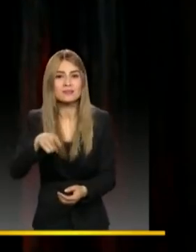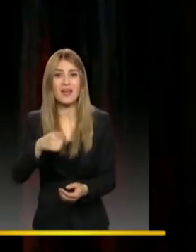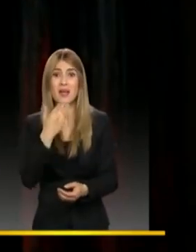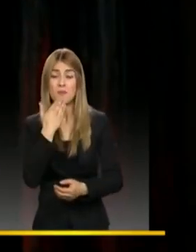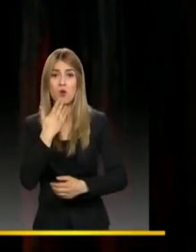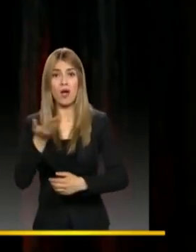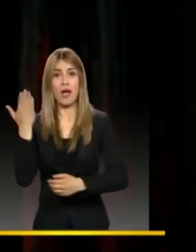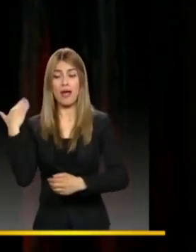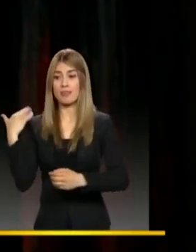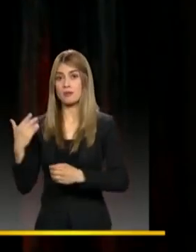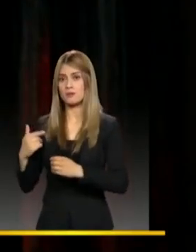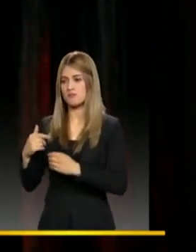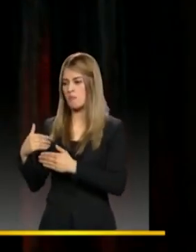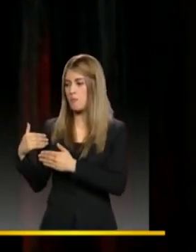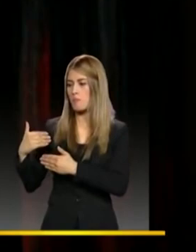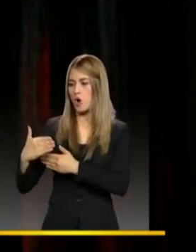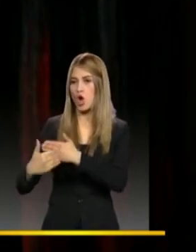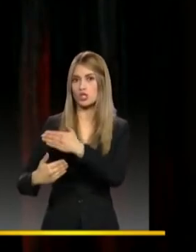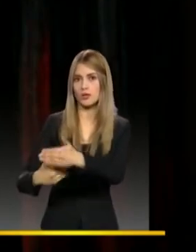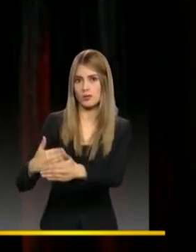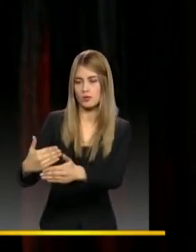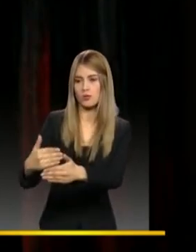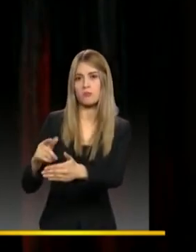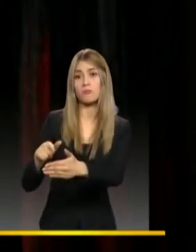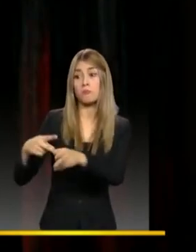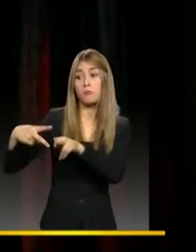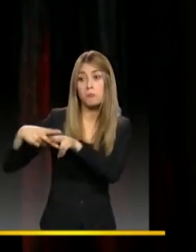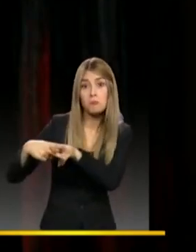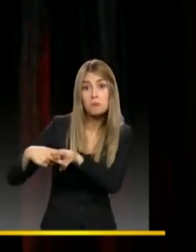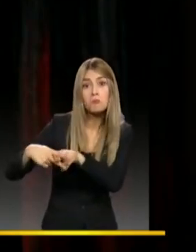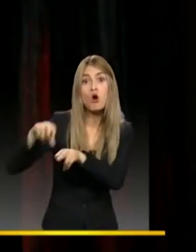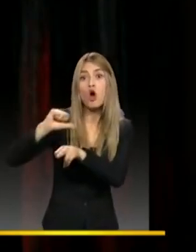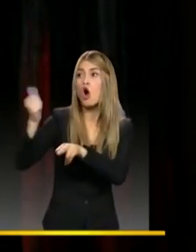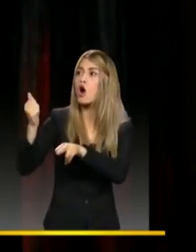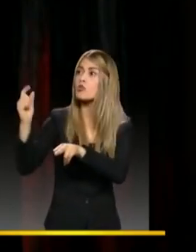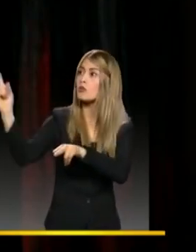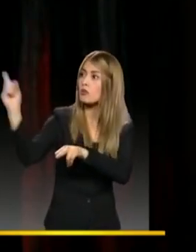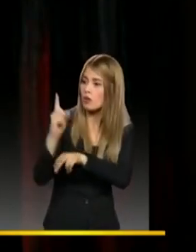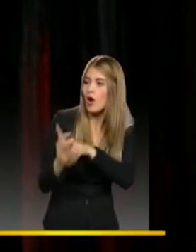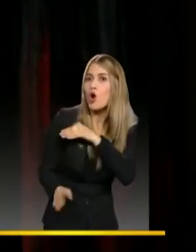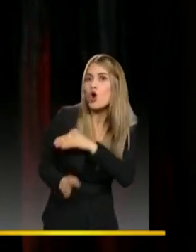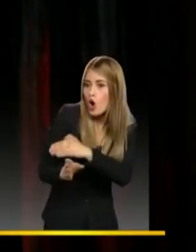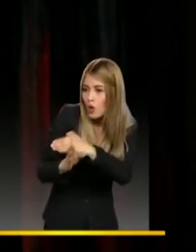construido que hacer tabla rasa y empezar de cero.